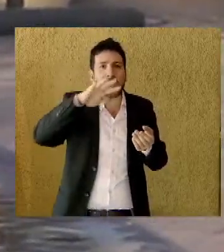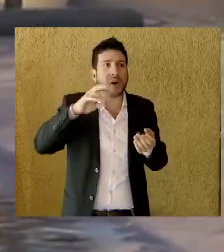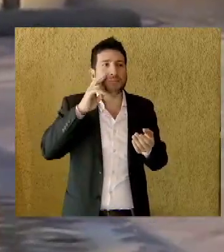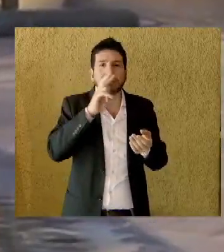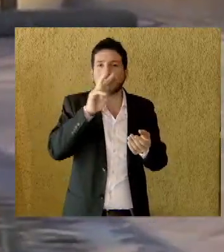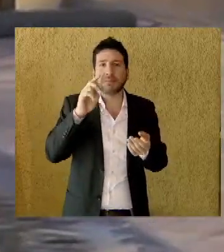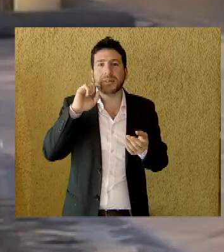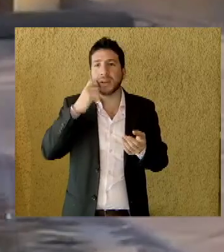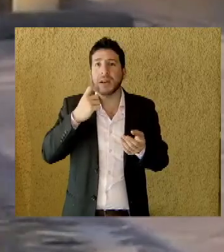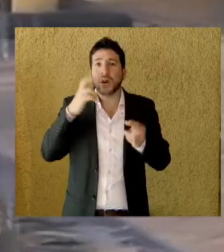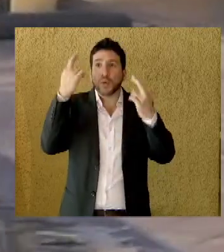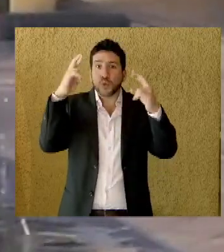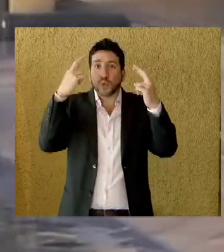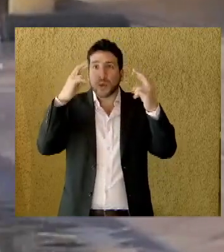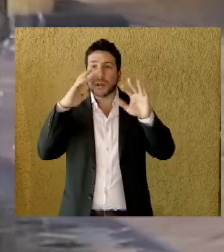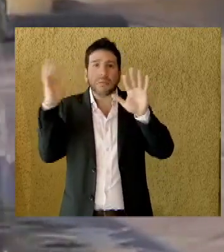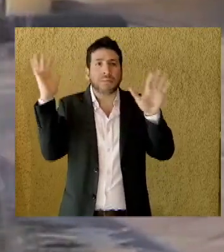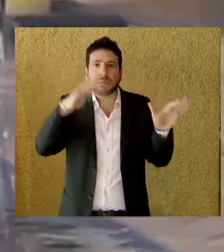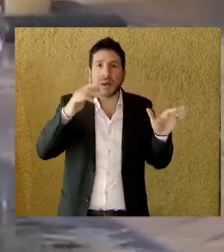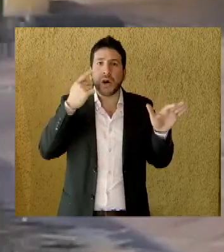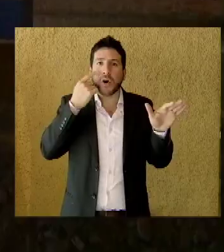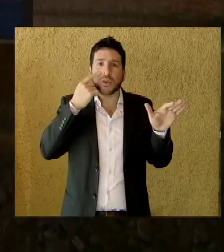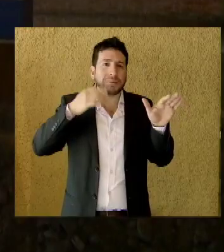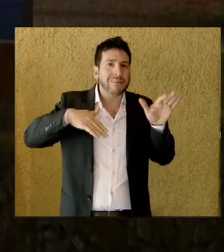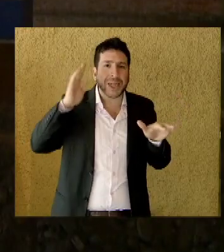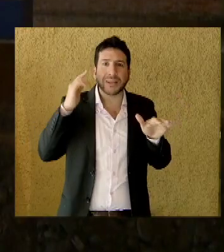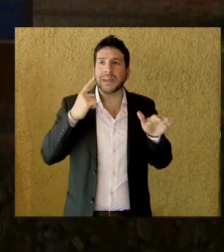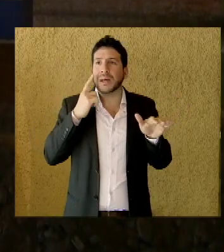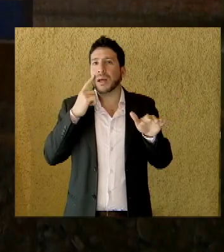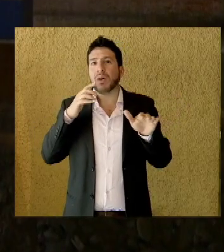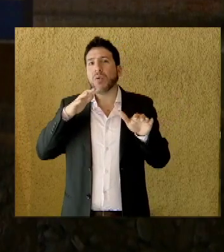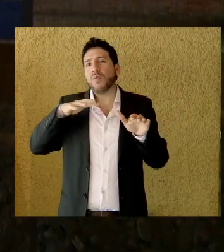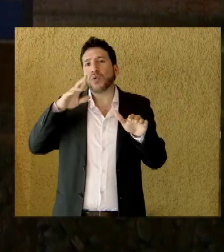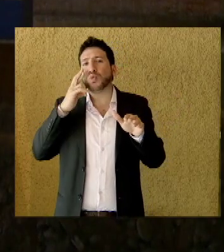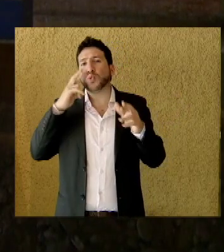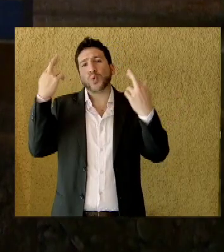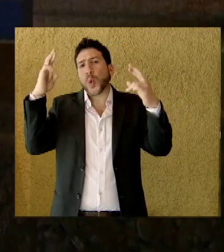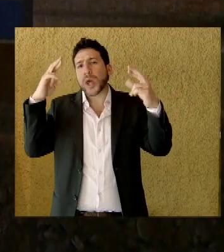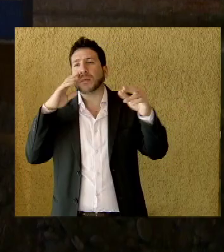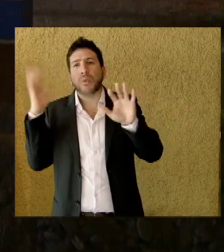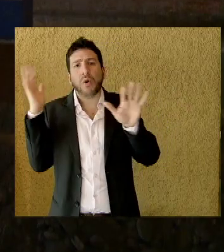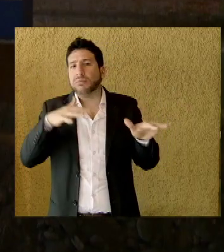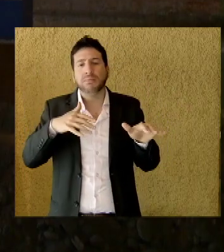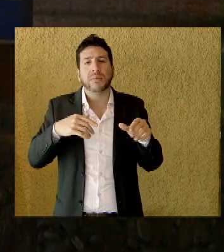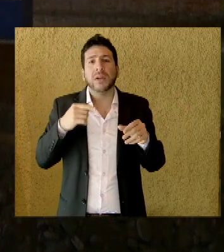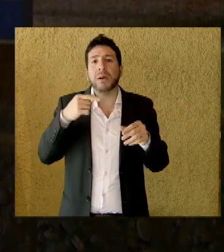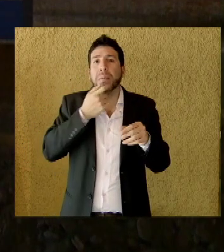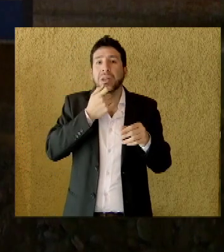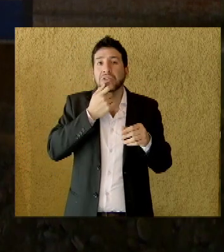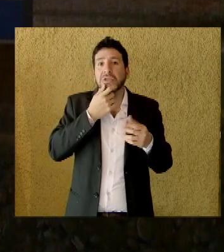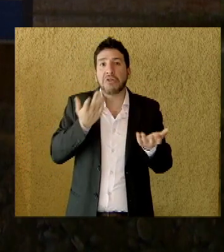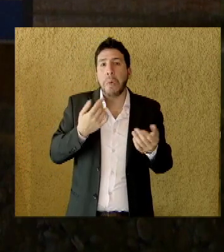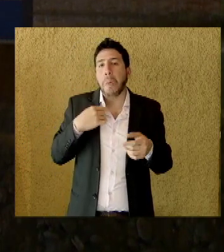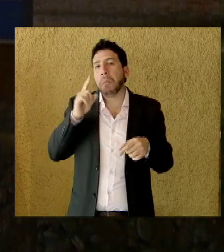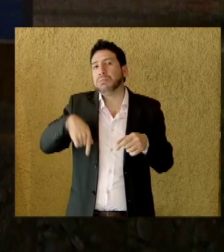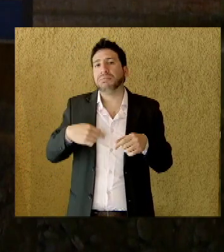veces los turistas llegan en estos bus turísticos o en algún city tour o en algún tour guiado, y muchas veces los mendocinos no sabemos de la